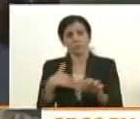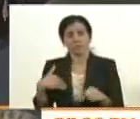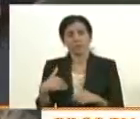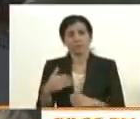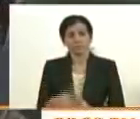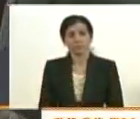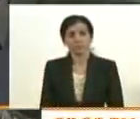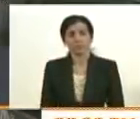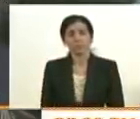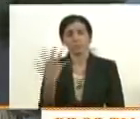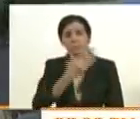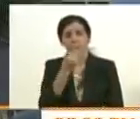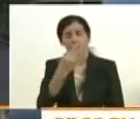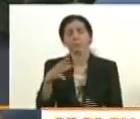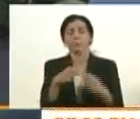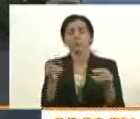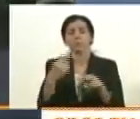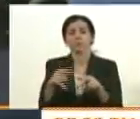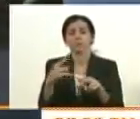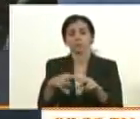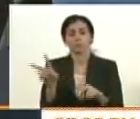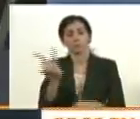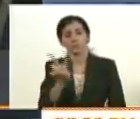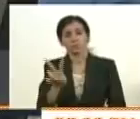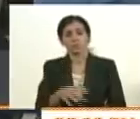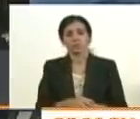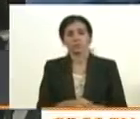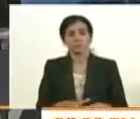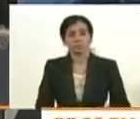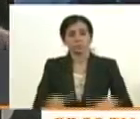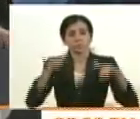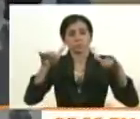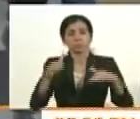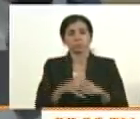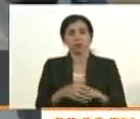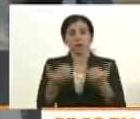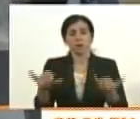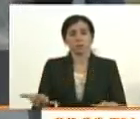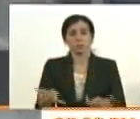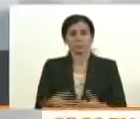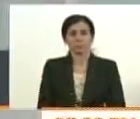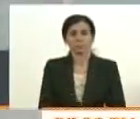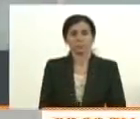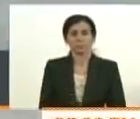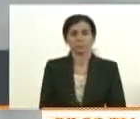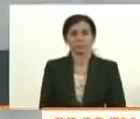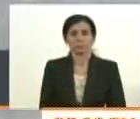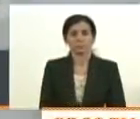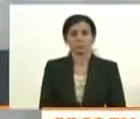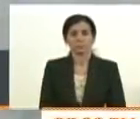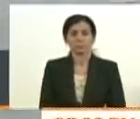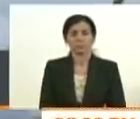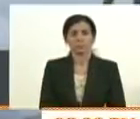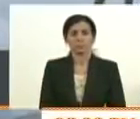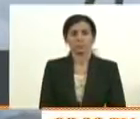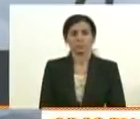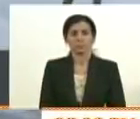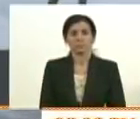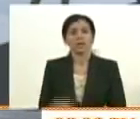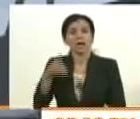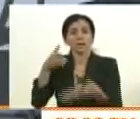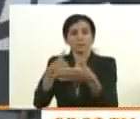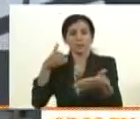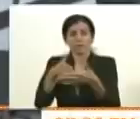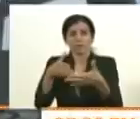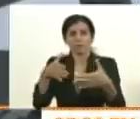sea bella para todos los niños de Venezuela que se están creciendo en este momento. No solo están atacando una